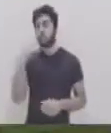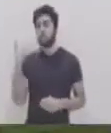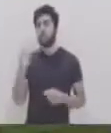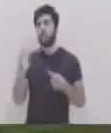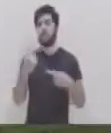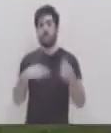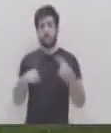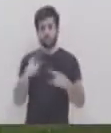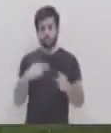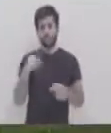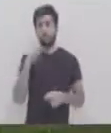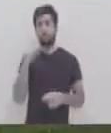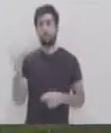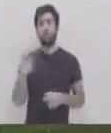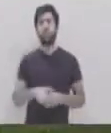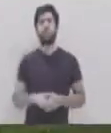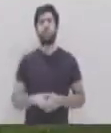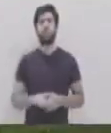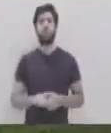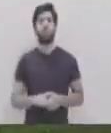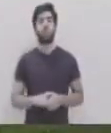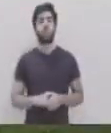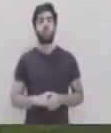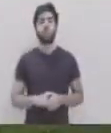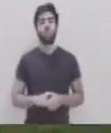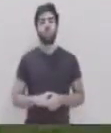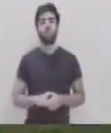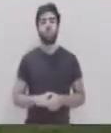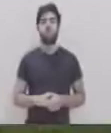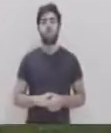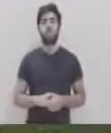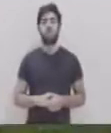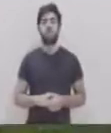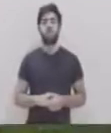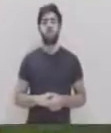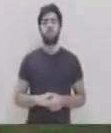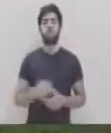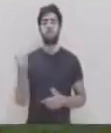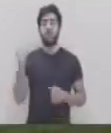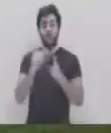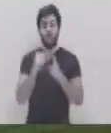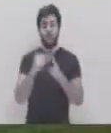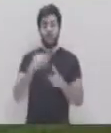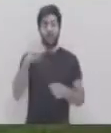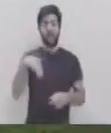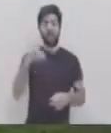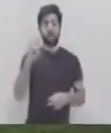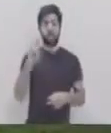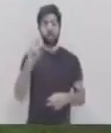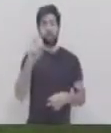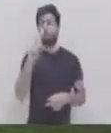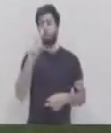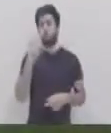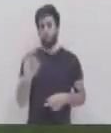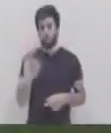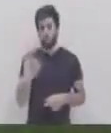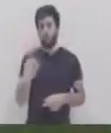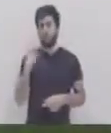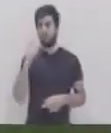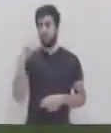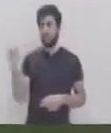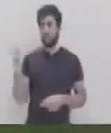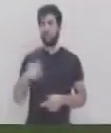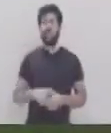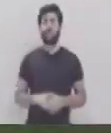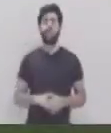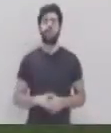conocerte, voy a hacerlo de esta forma, cambiando de Zoom por la palabra de mucho y vamos a unir los dedos de mi mano en yemas para